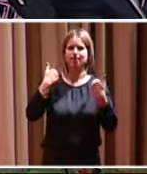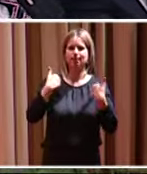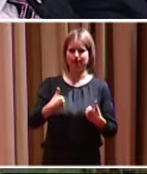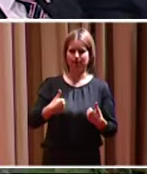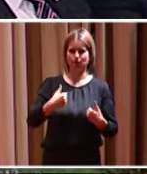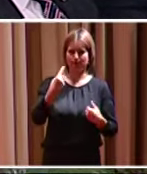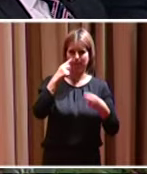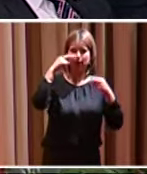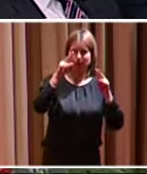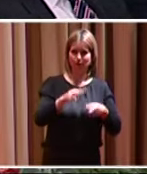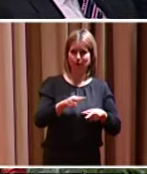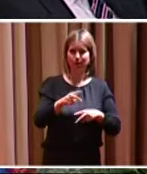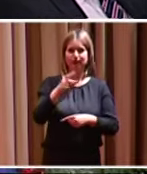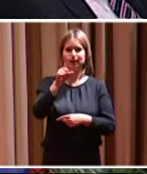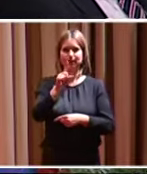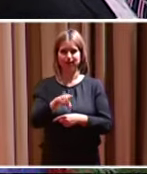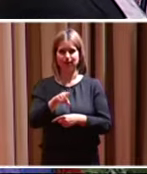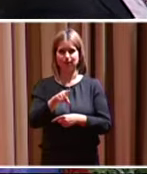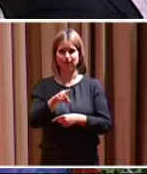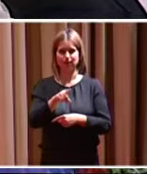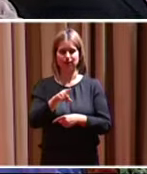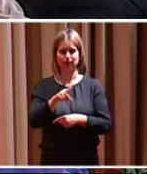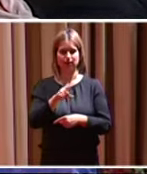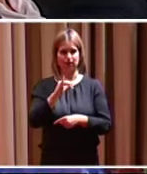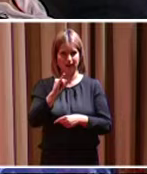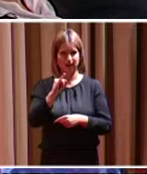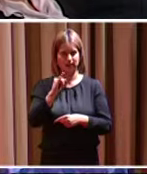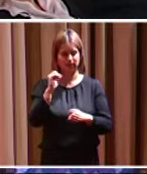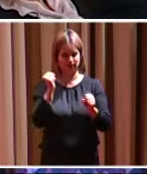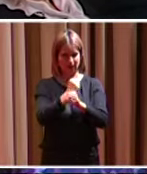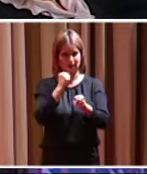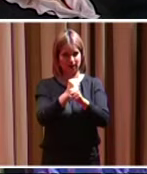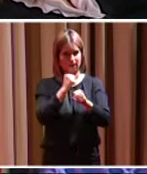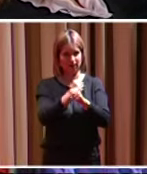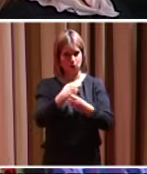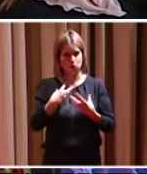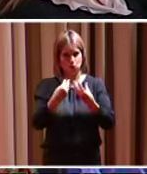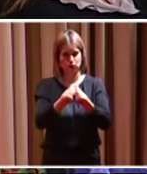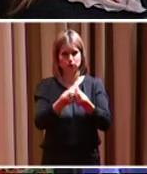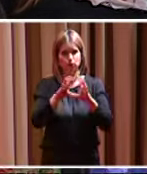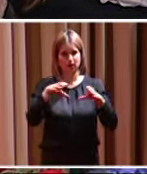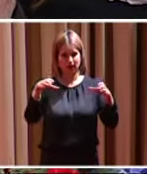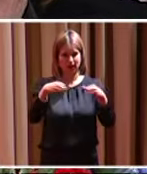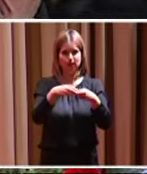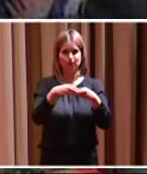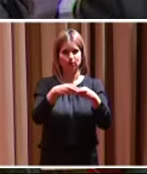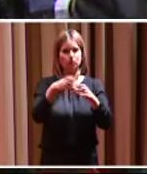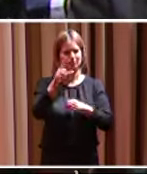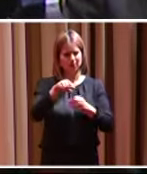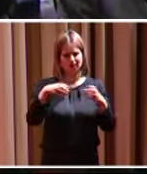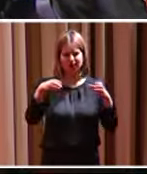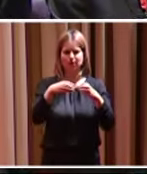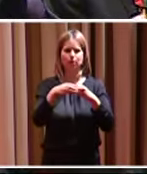una parte, pero también resaltan el trabajo conjunto, en equipo, la